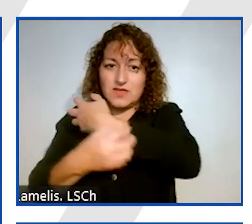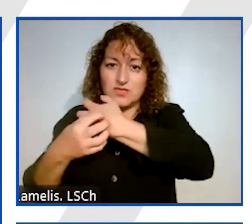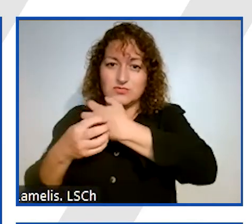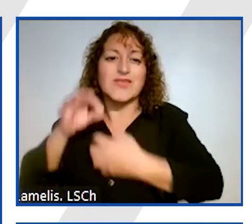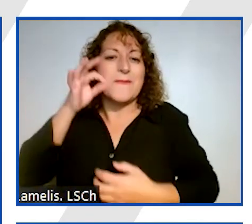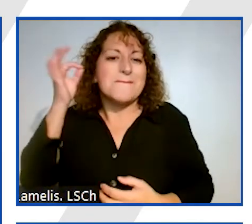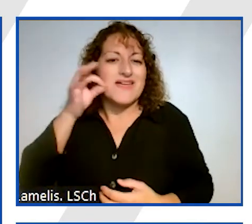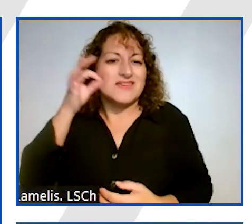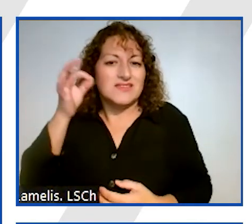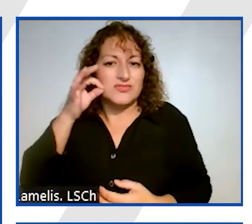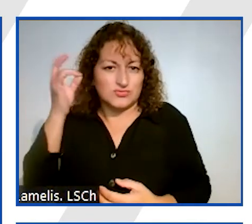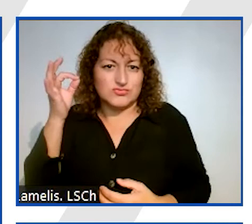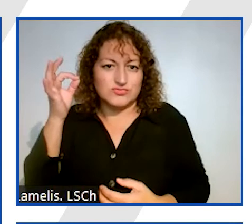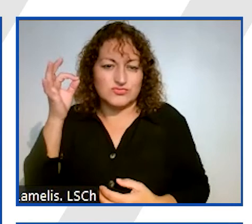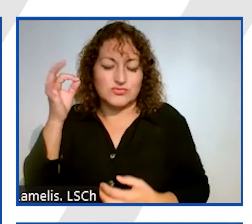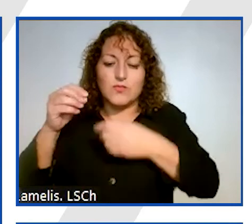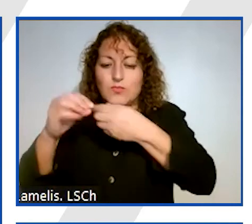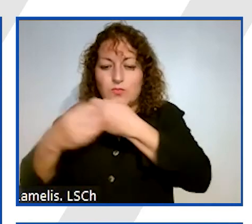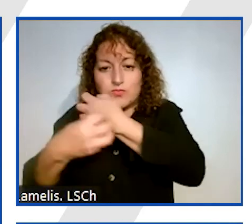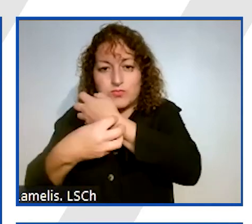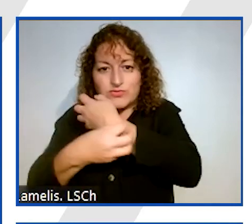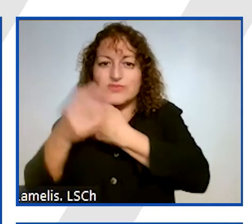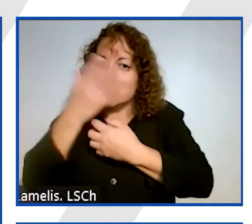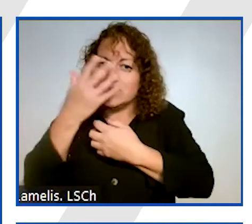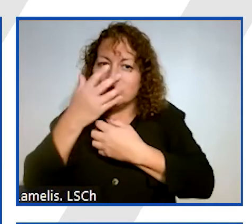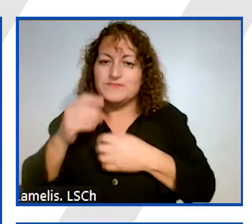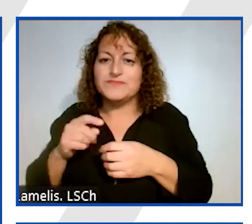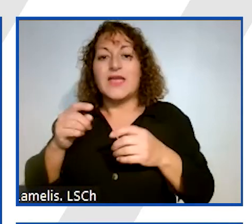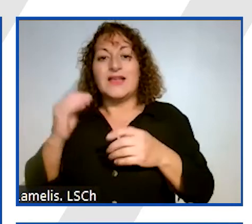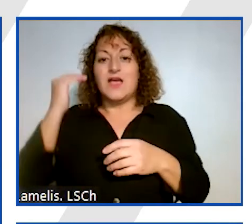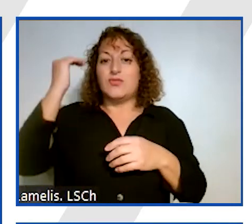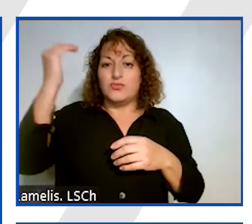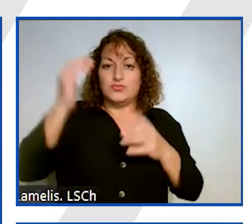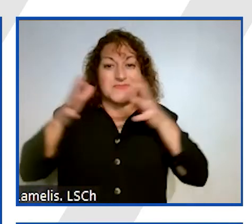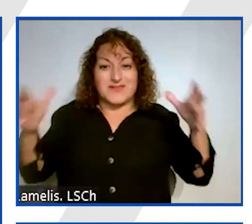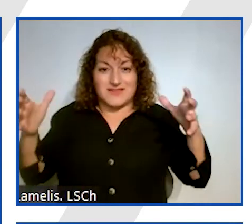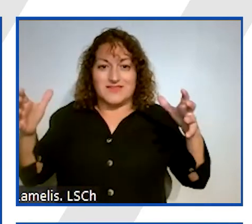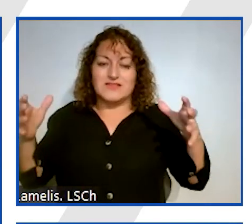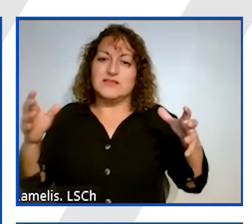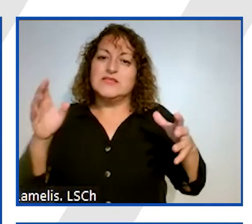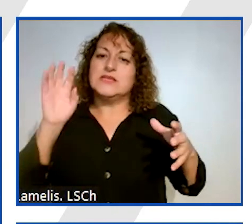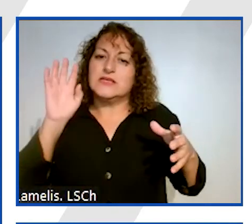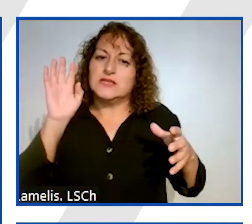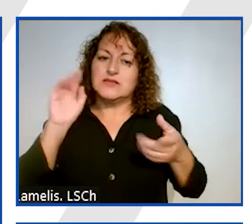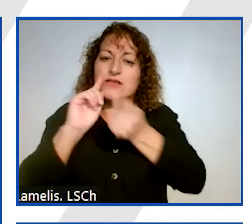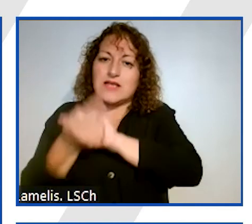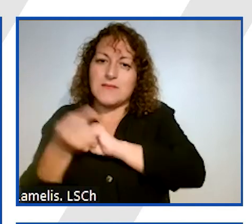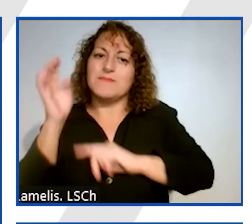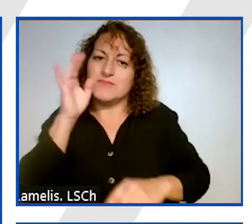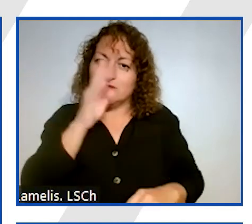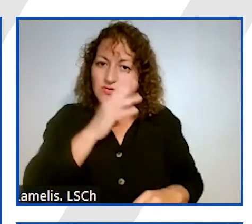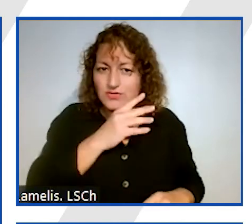son amarillos con puntas negras. El adulto cambia a la coloración gris. Y esto es